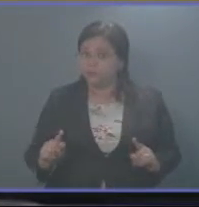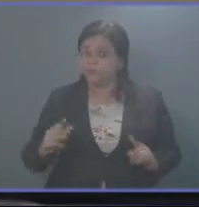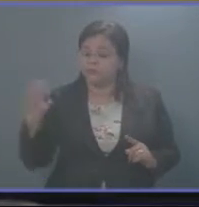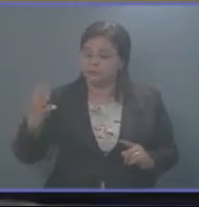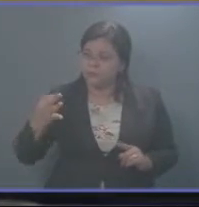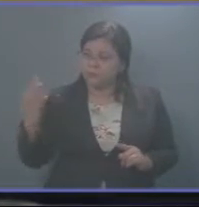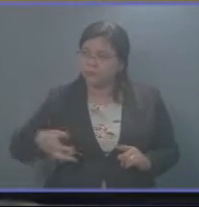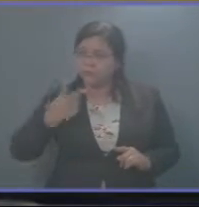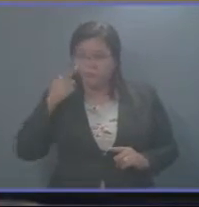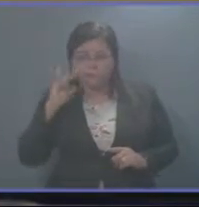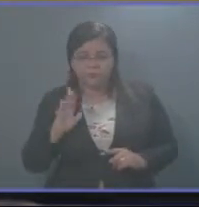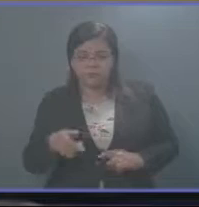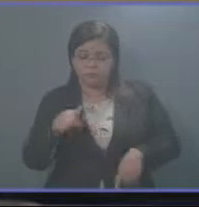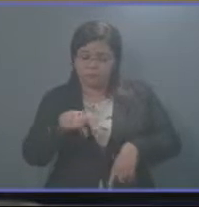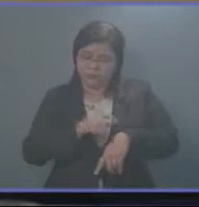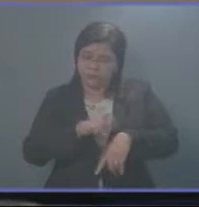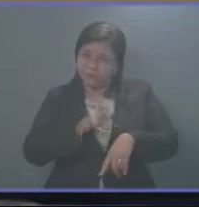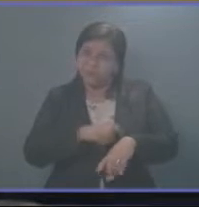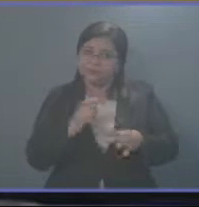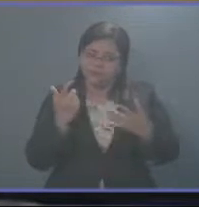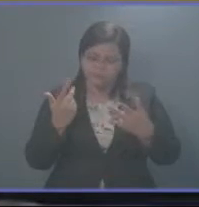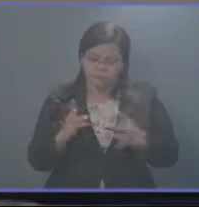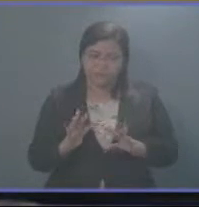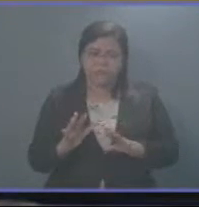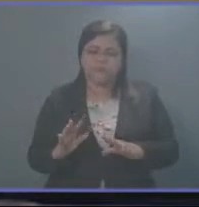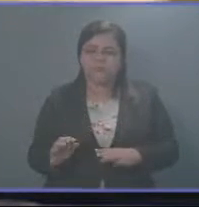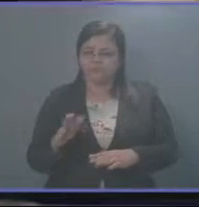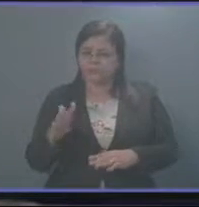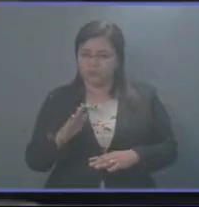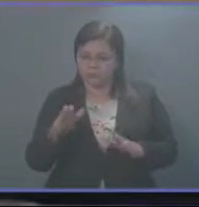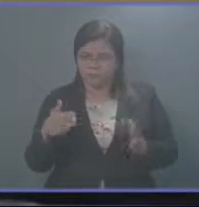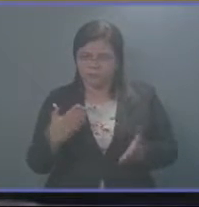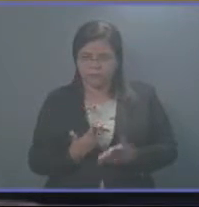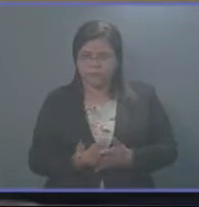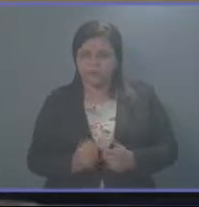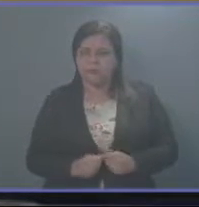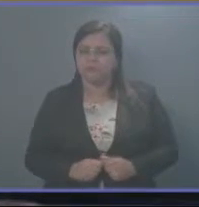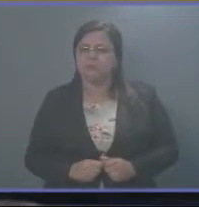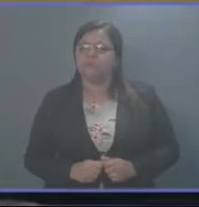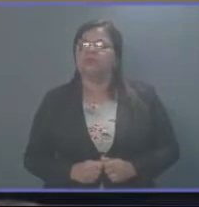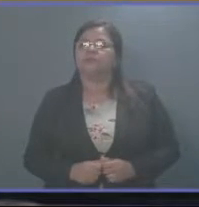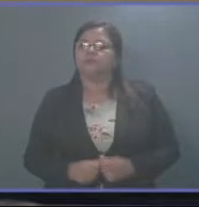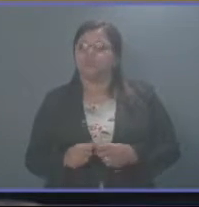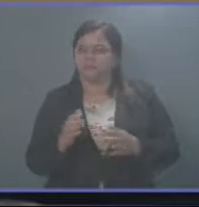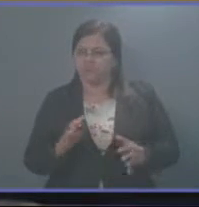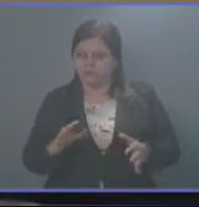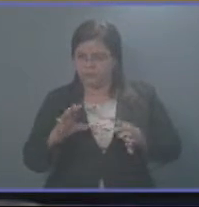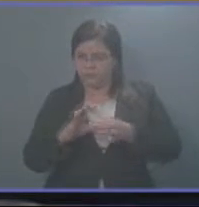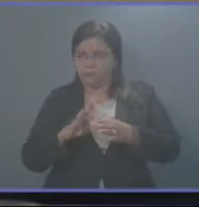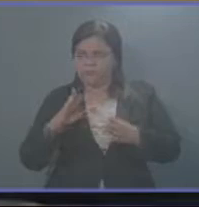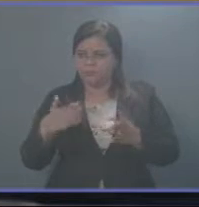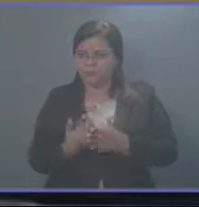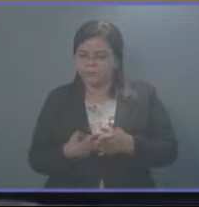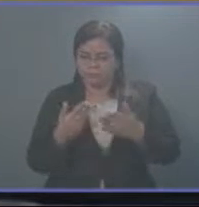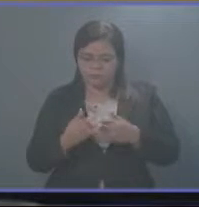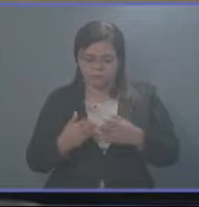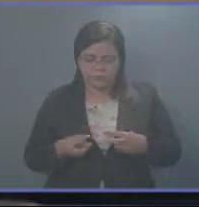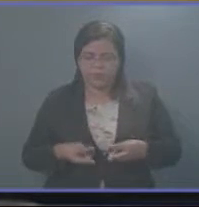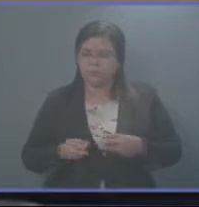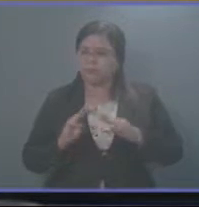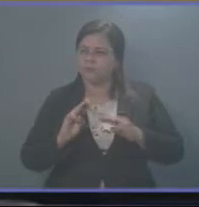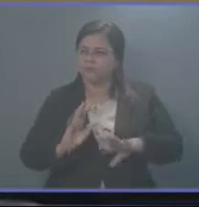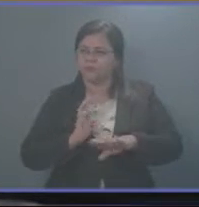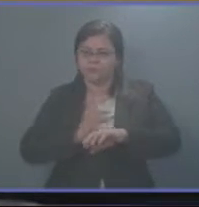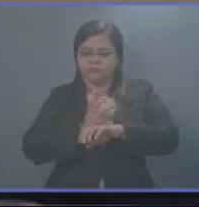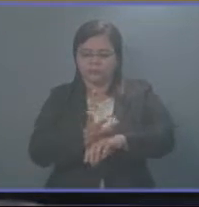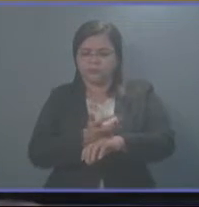comprobar que a la fecha de la solicitud se encuentran prestando el servicio de transporte público de pasajeros en la modalidad de transporte